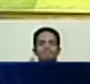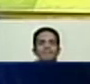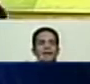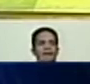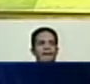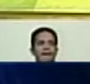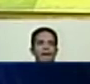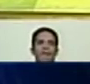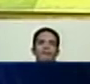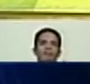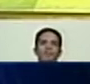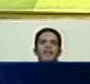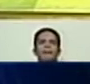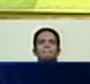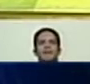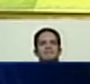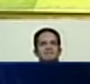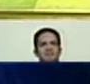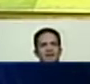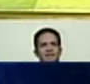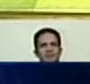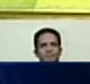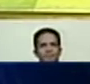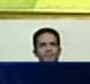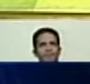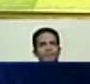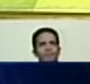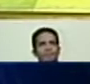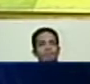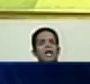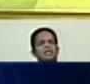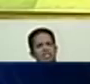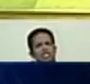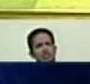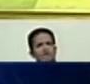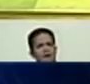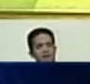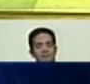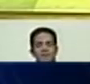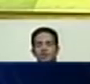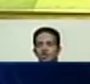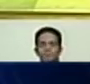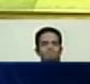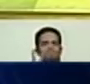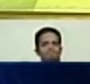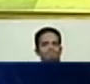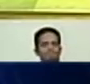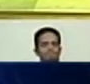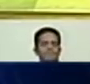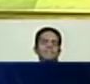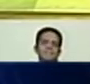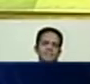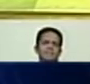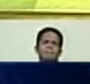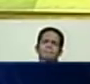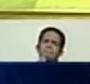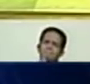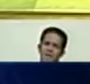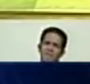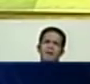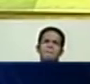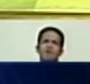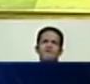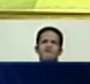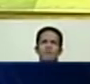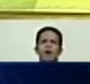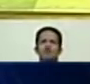otra circunstancia internacional, y van actuando. Por eso nosotros le hemos pedido, exigido al gobierno